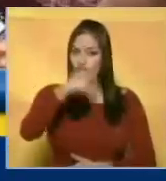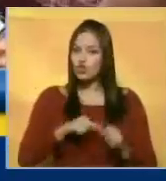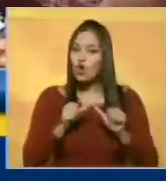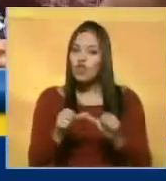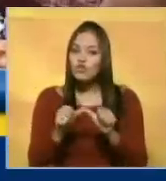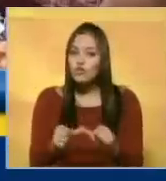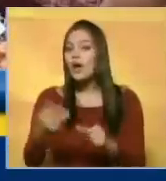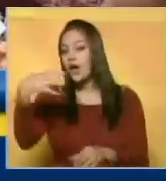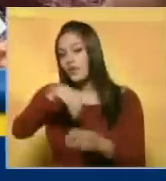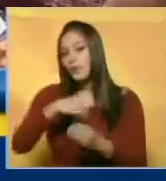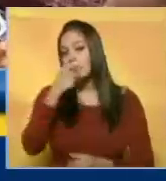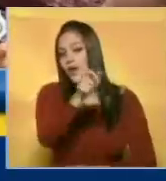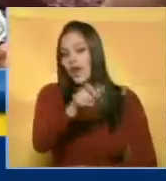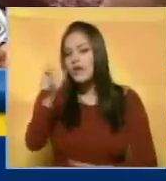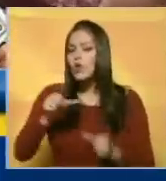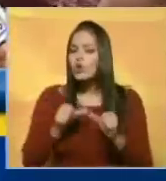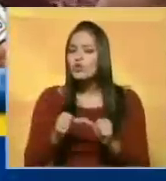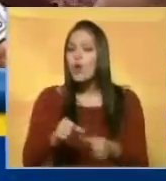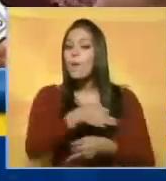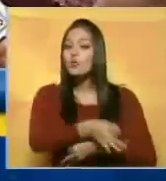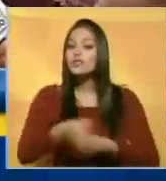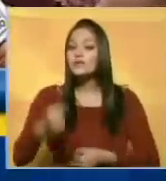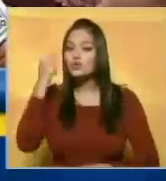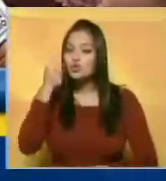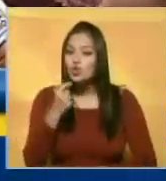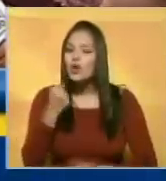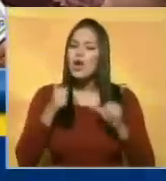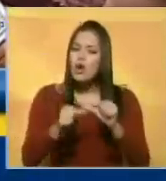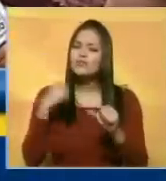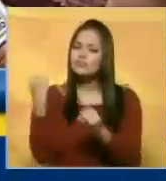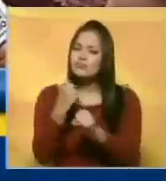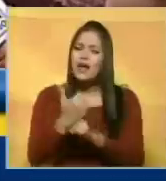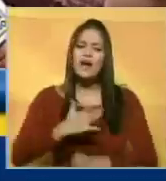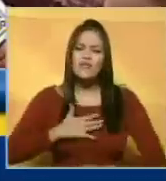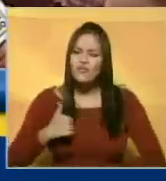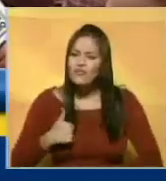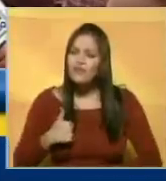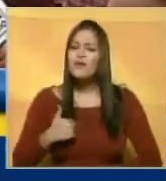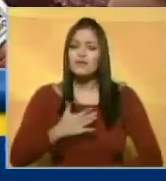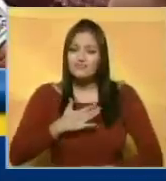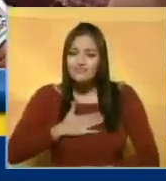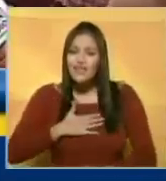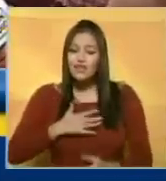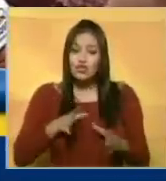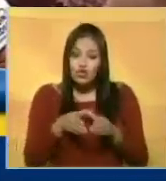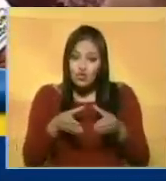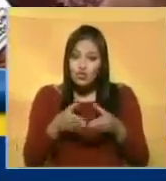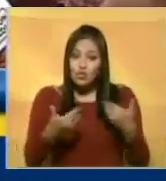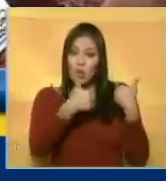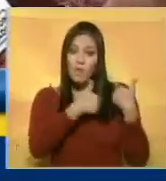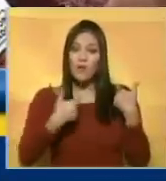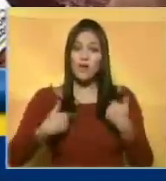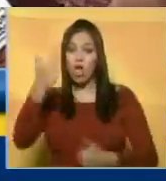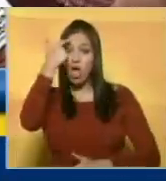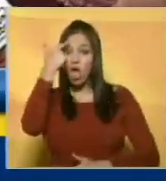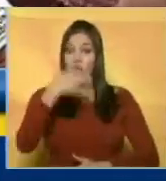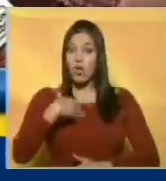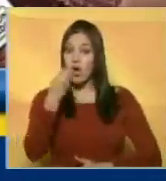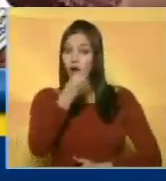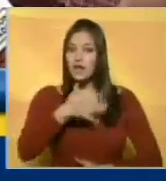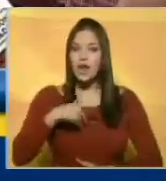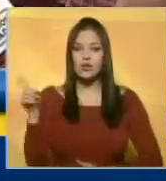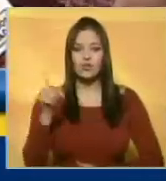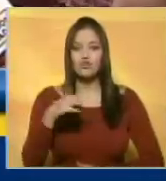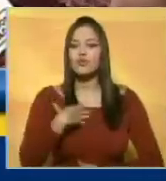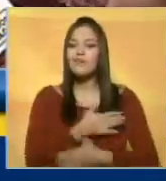seguir dentro del pueblo, va a seguir en el municipio Sucre, va a seguir trabajando, porque para nosotros los cargos no son una obsesión. Nuestra obsesión